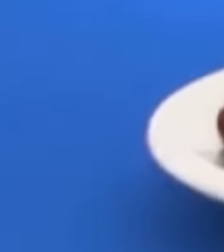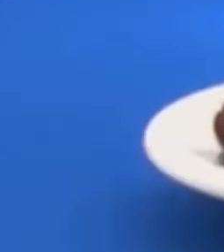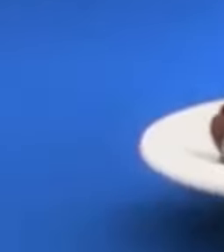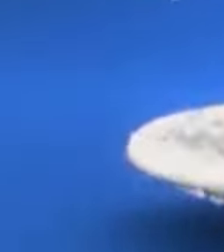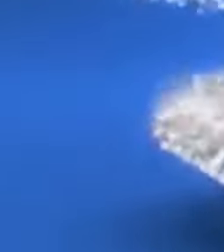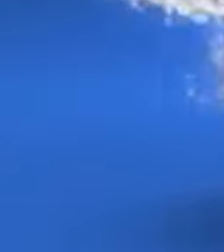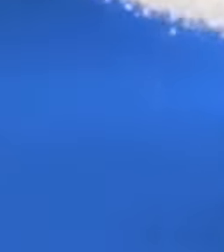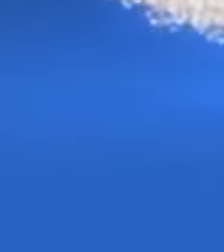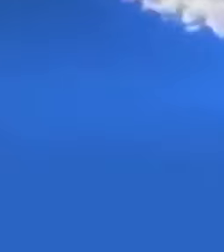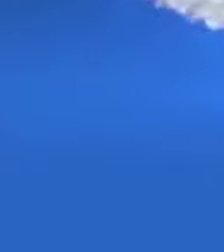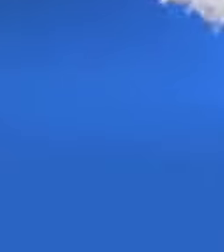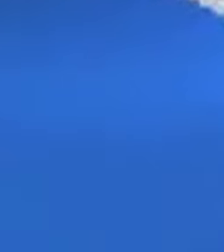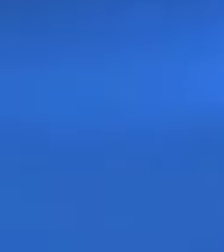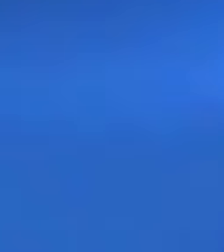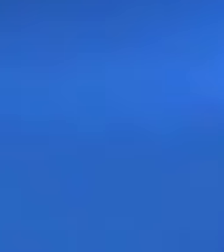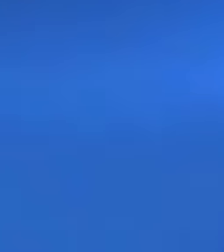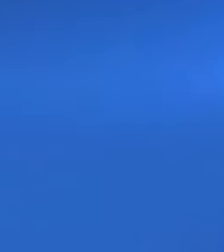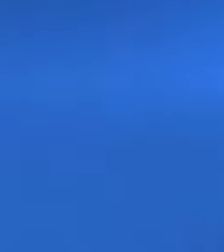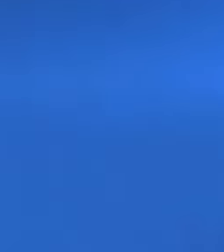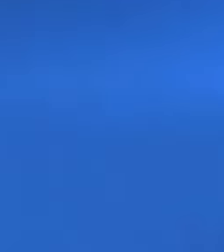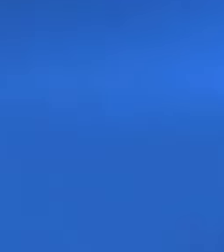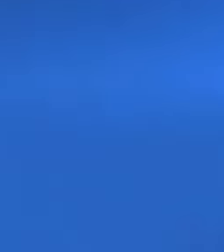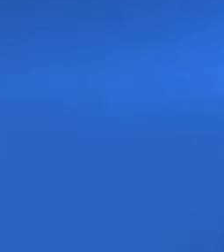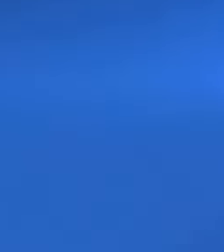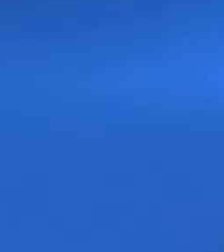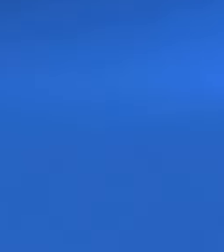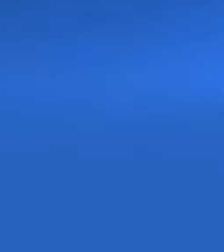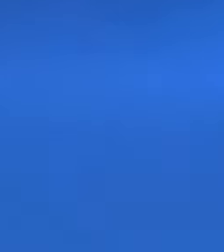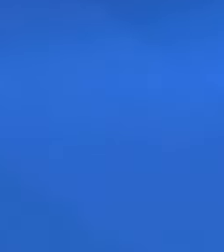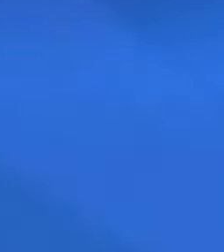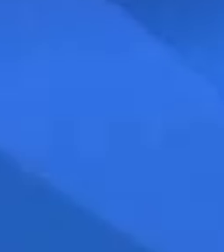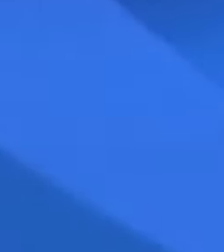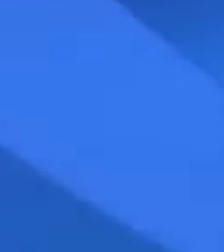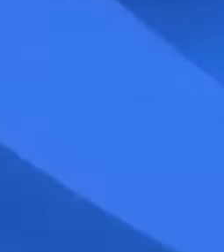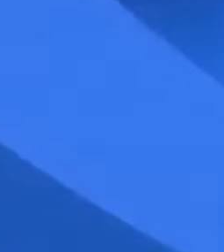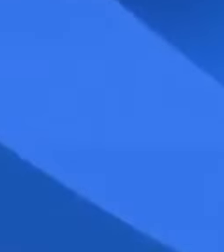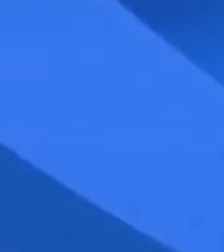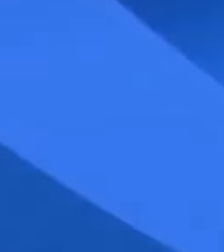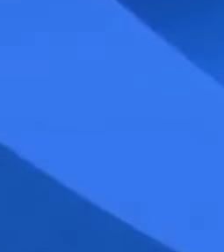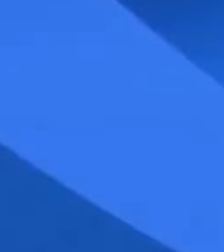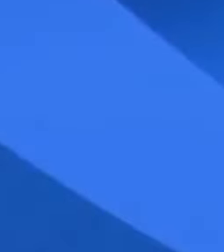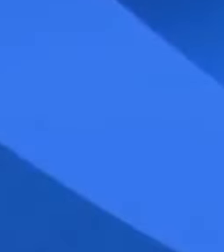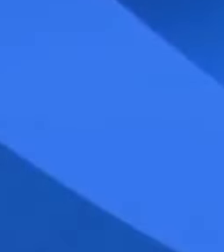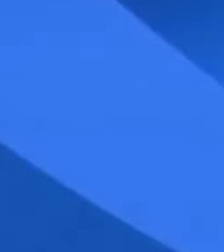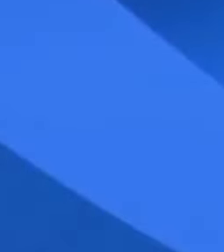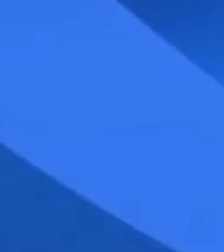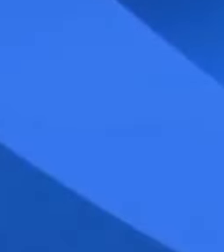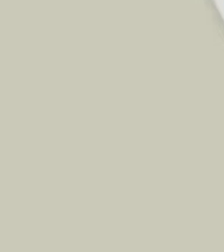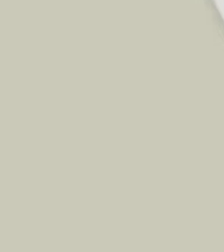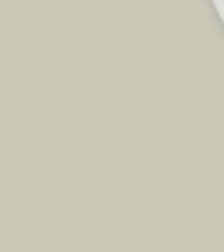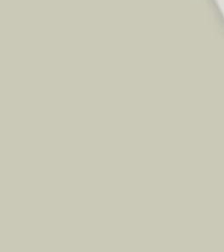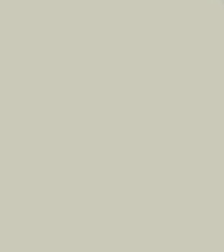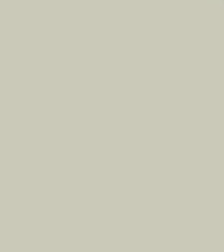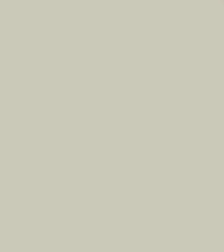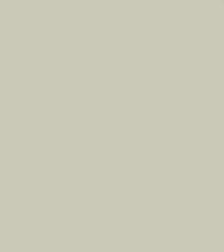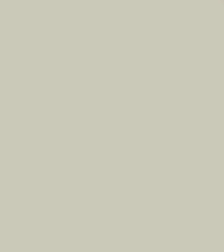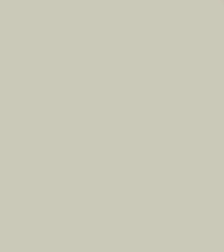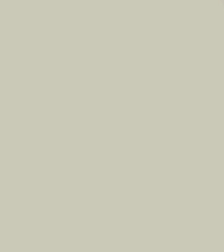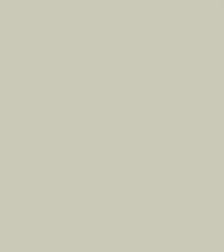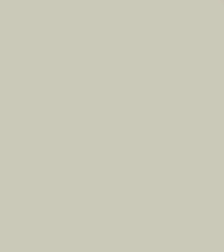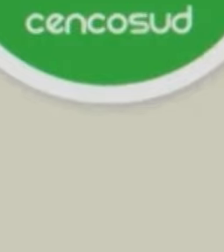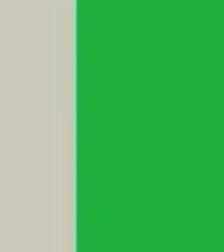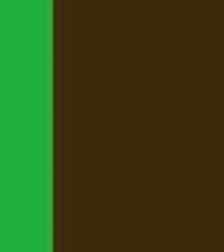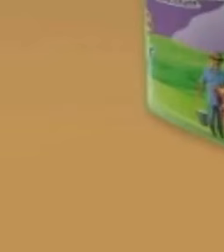Tomémonos un tinto, seamos amigos. Café Águila Roja, calidad certificada. Jumbo y Metro,